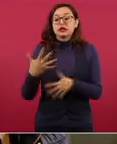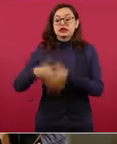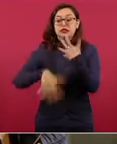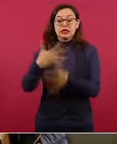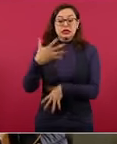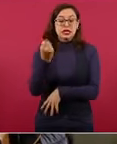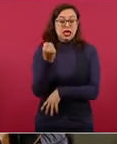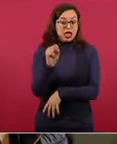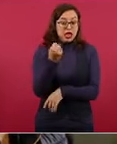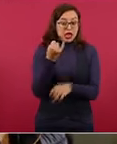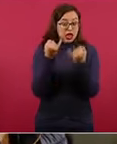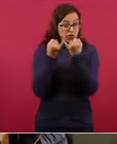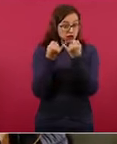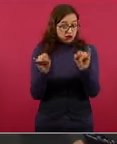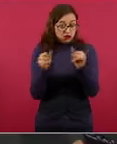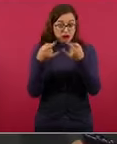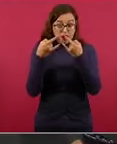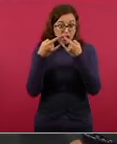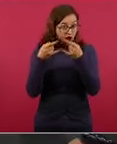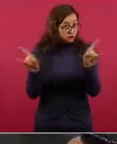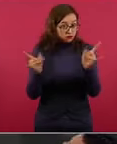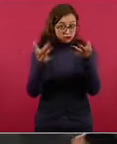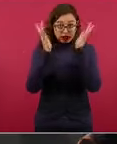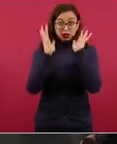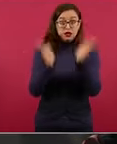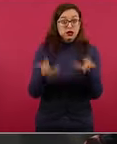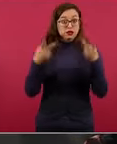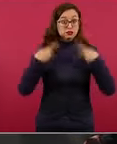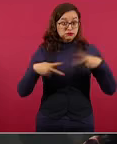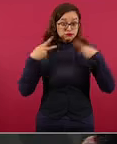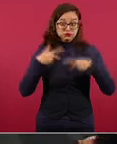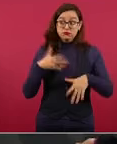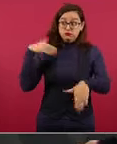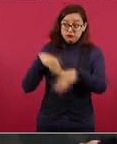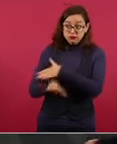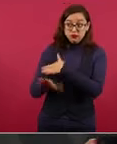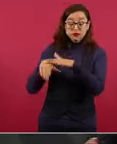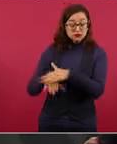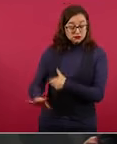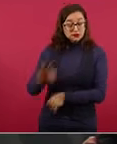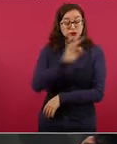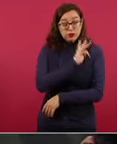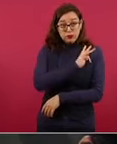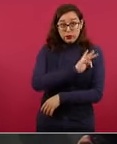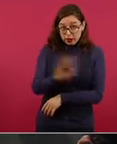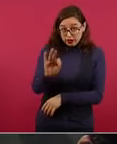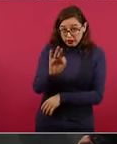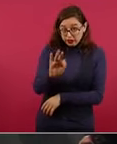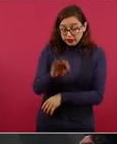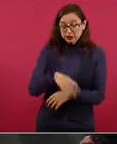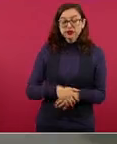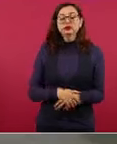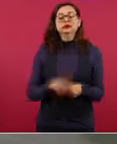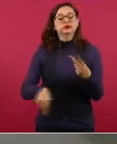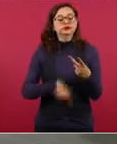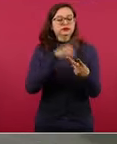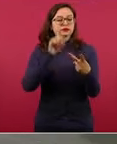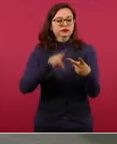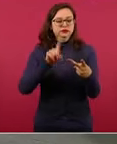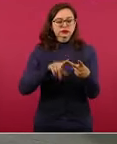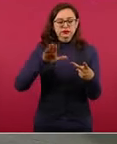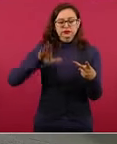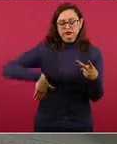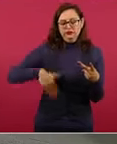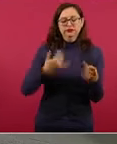ya va a estar completamente abierto al público ya este hospital también preguntar sobre lo que acaban de informar